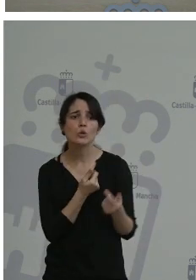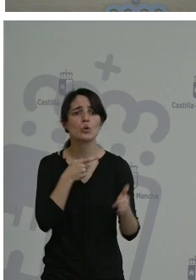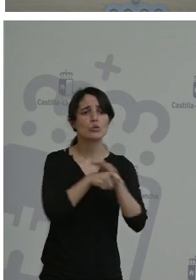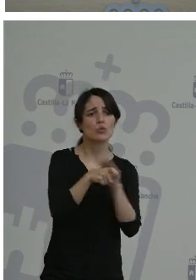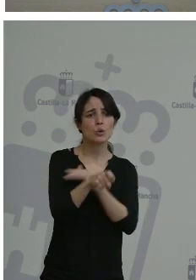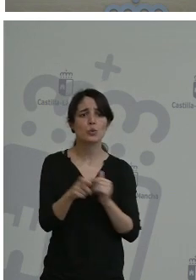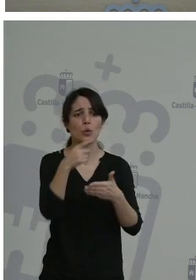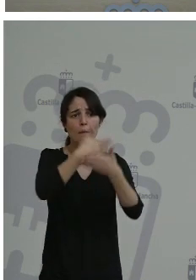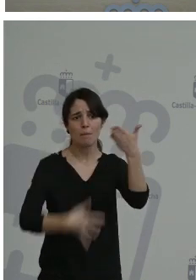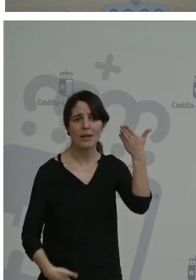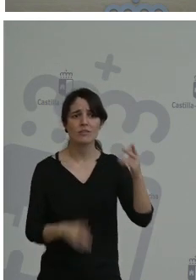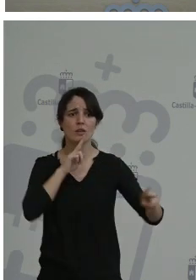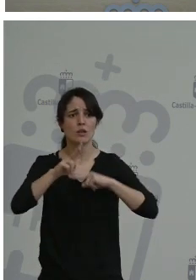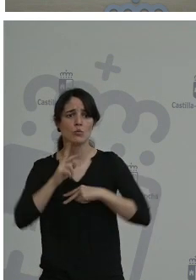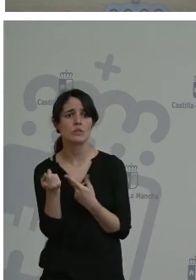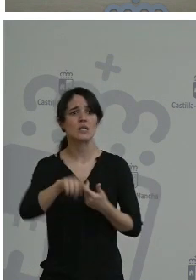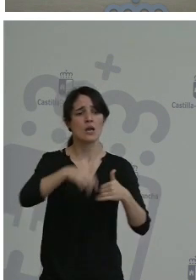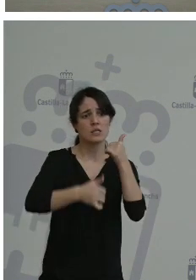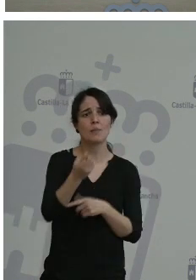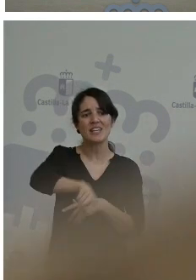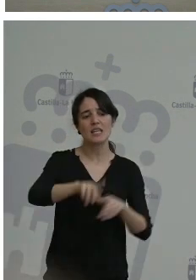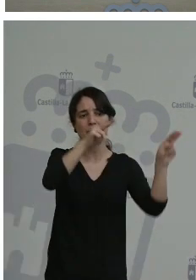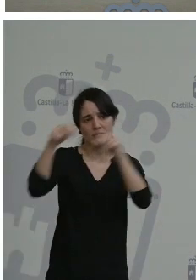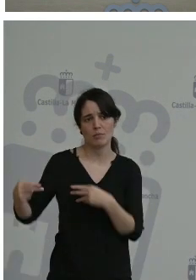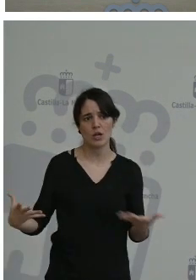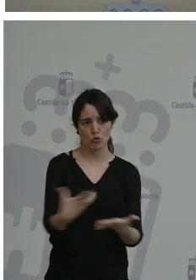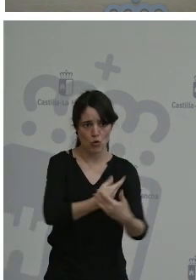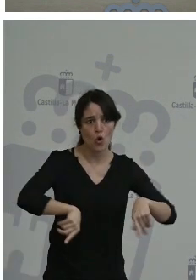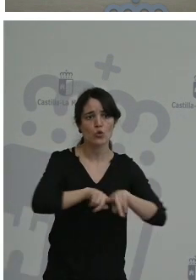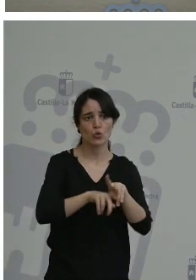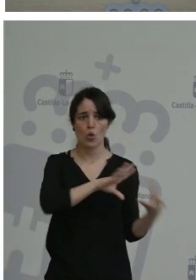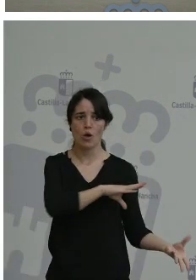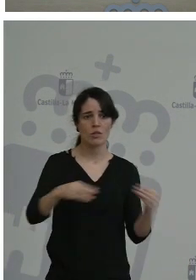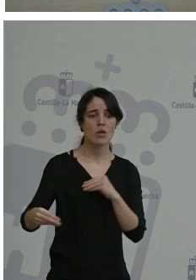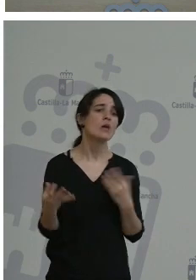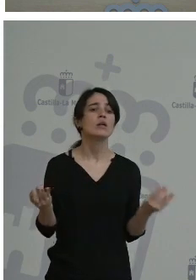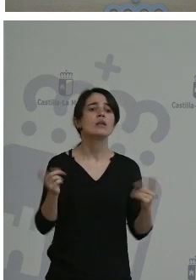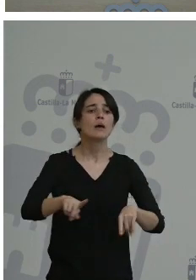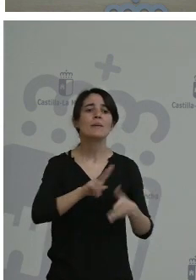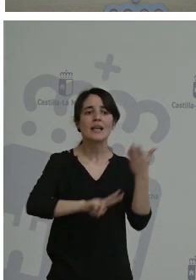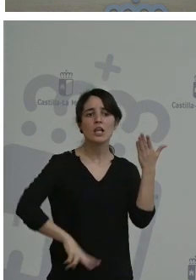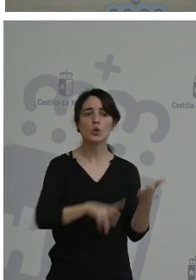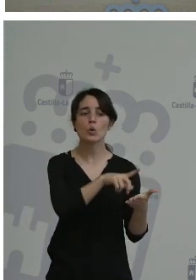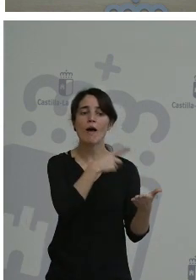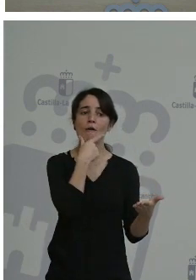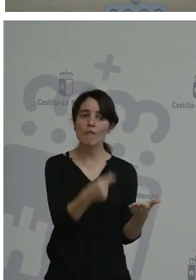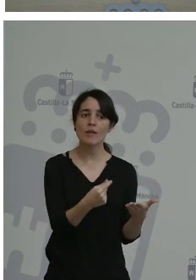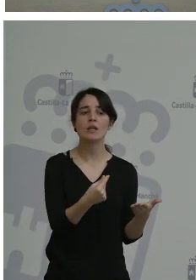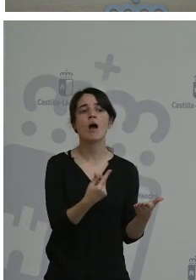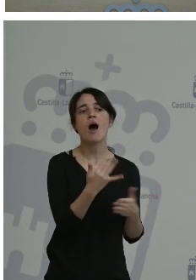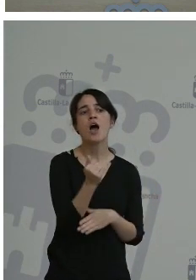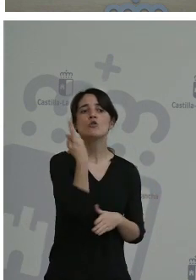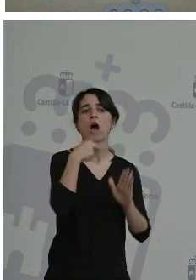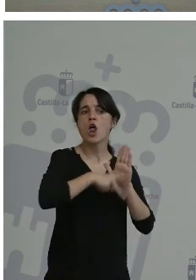examen y, por supuesto, temarios. En redacción en lectura fácil, como sabéis, hay una norma UNED de lectura fácil que es